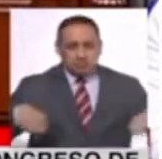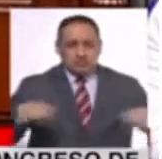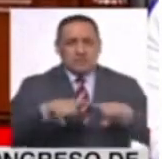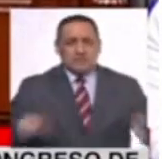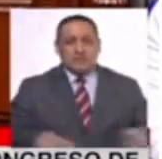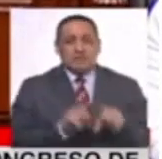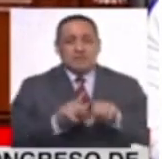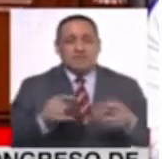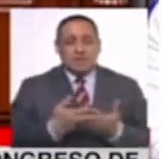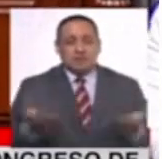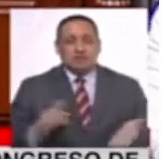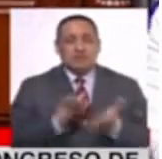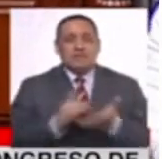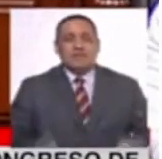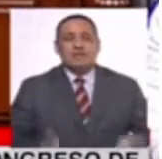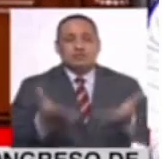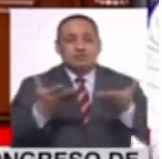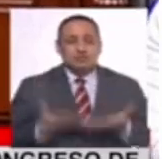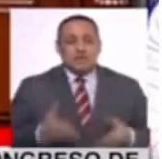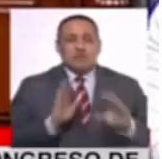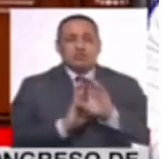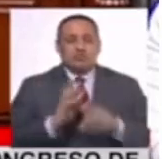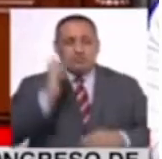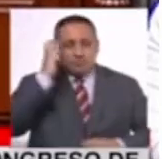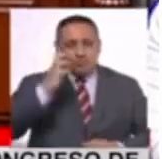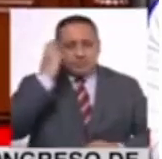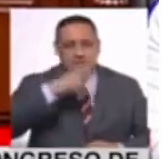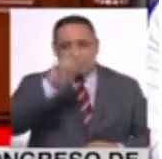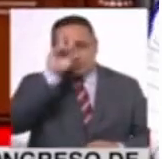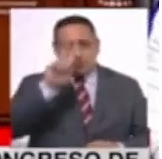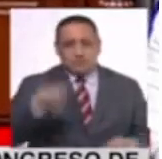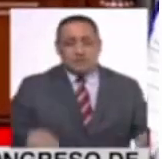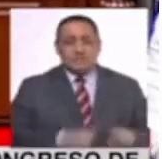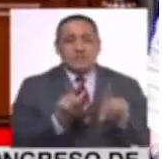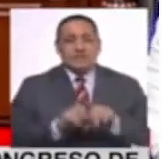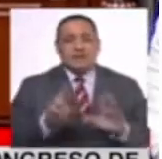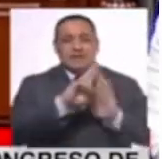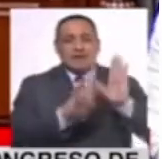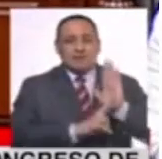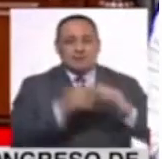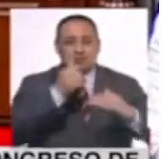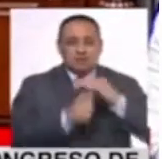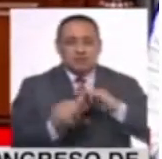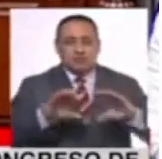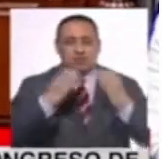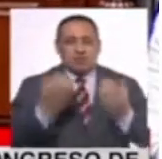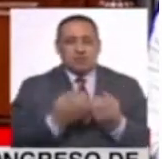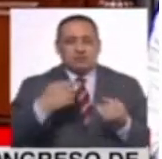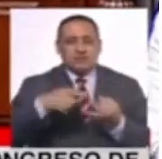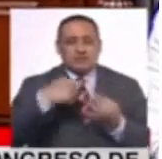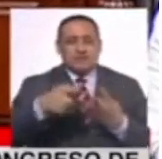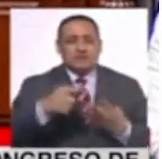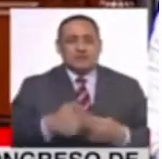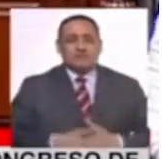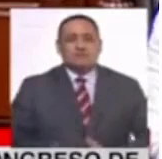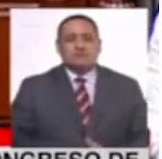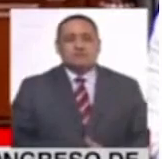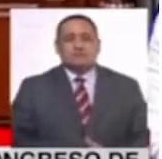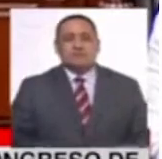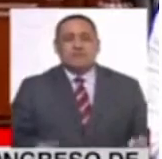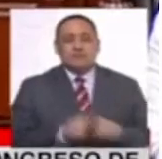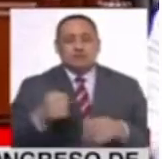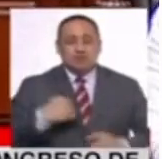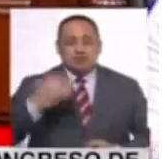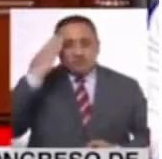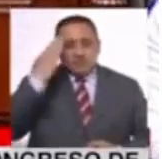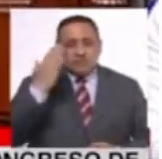de herramientas que nos proporciona la Constitución del Perú y el reglamento del Congreso, entre otros. Sé